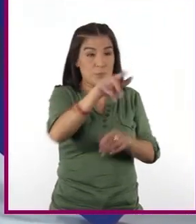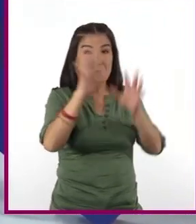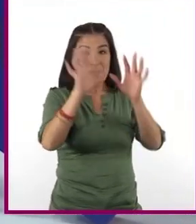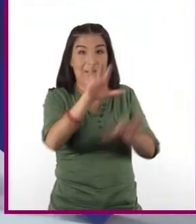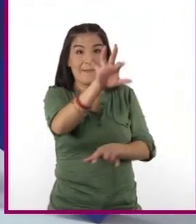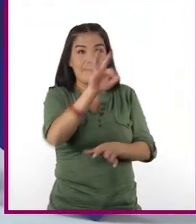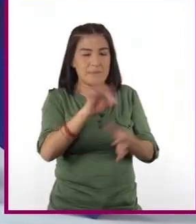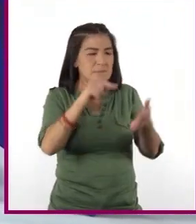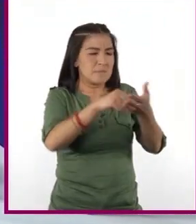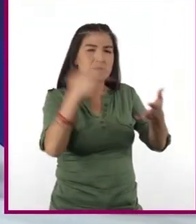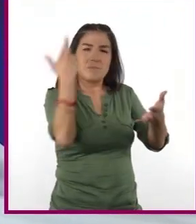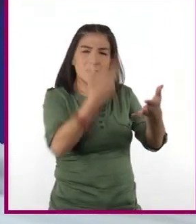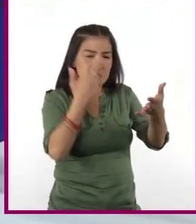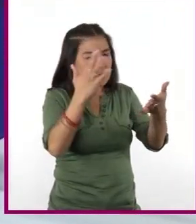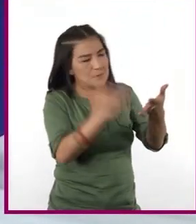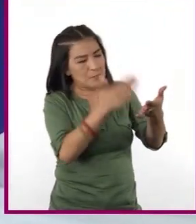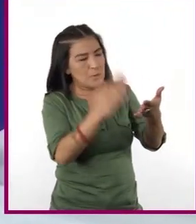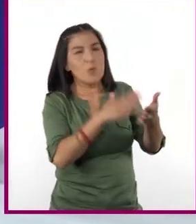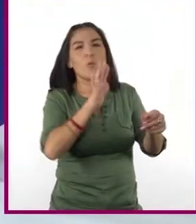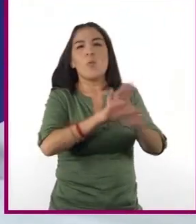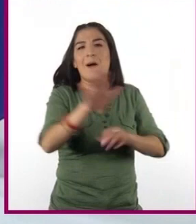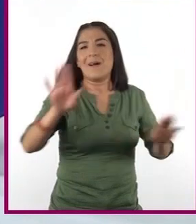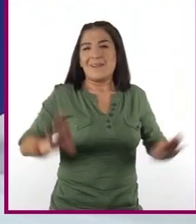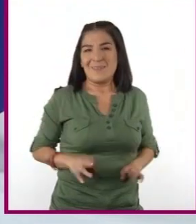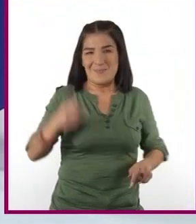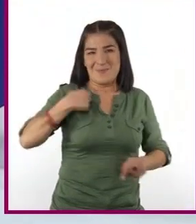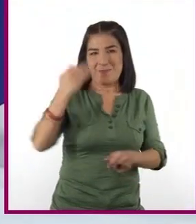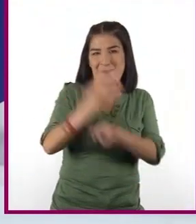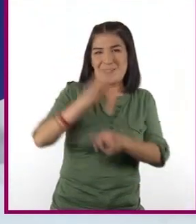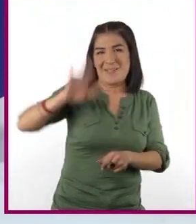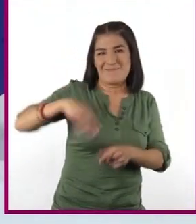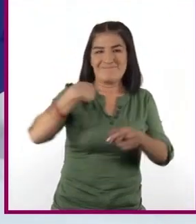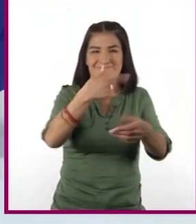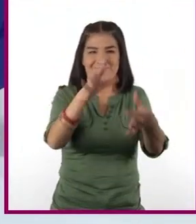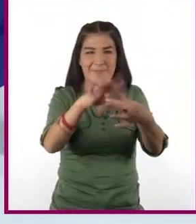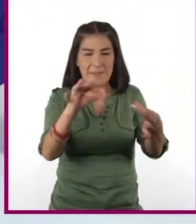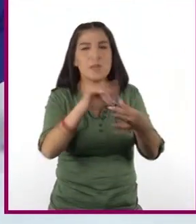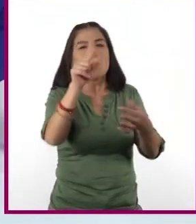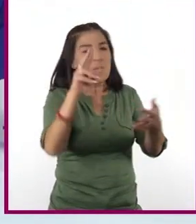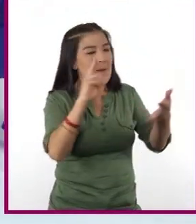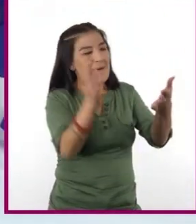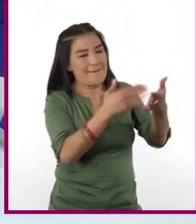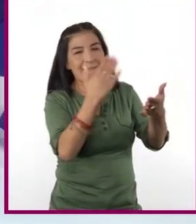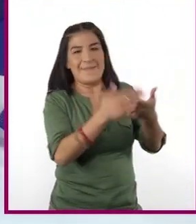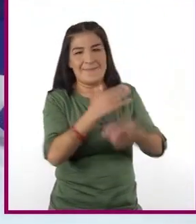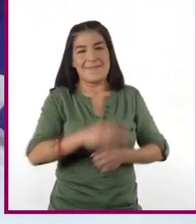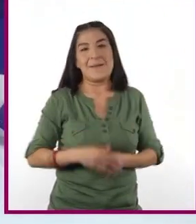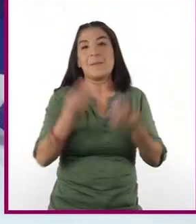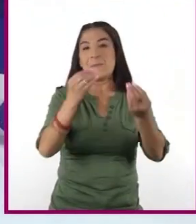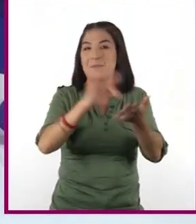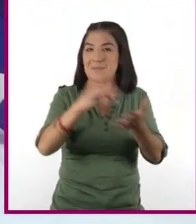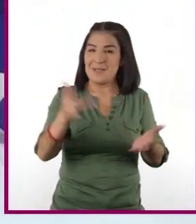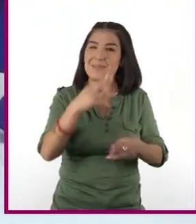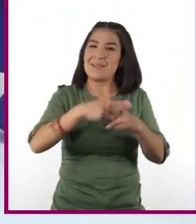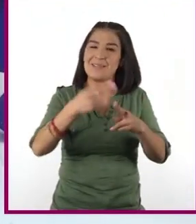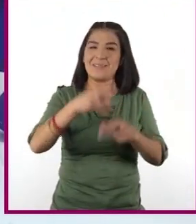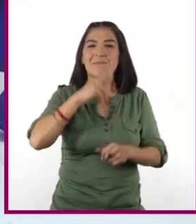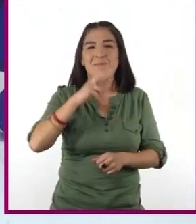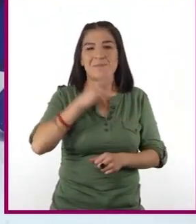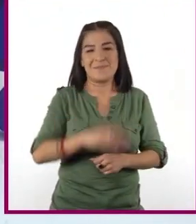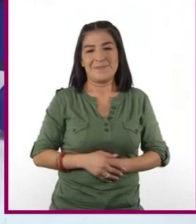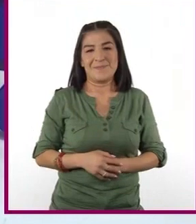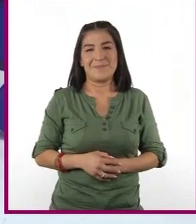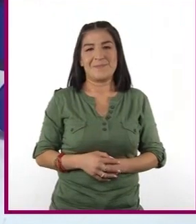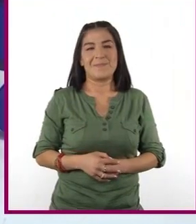elegido, analicen e identifiquen las características de las que hemos hablado. Muchas gracias y hasta pronto. Hasta